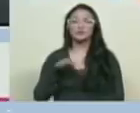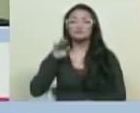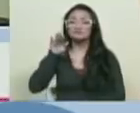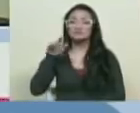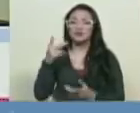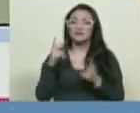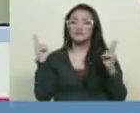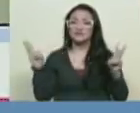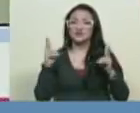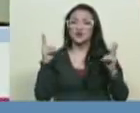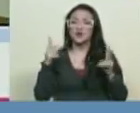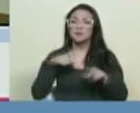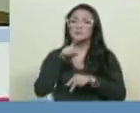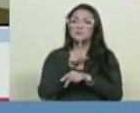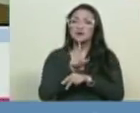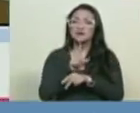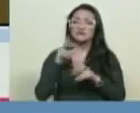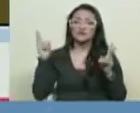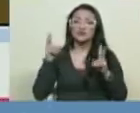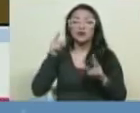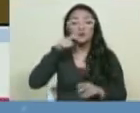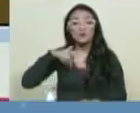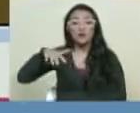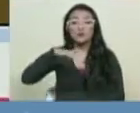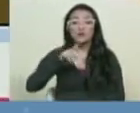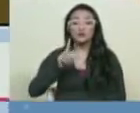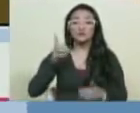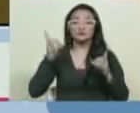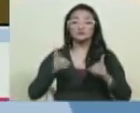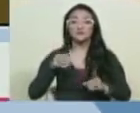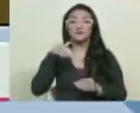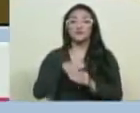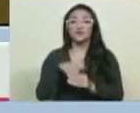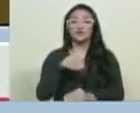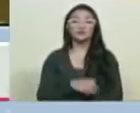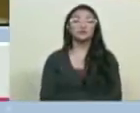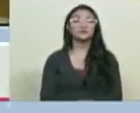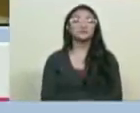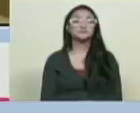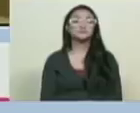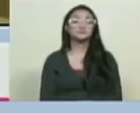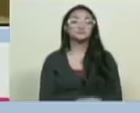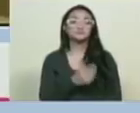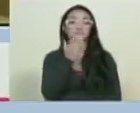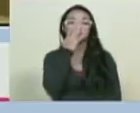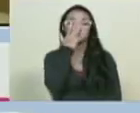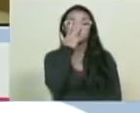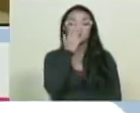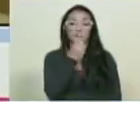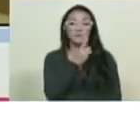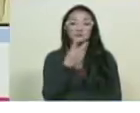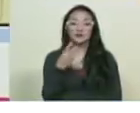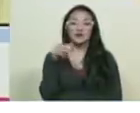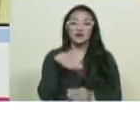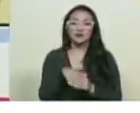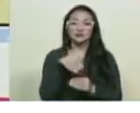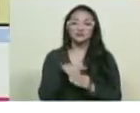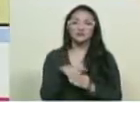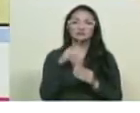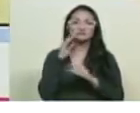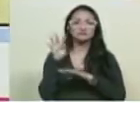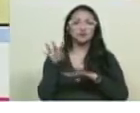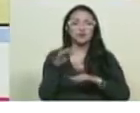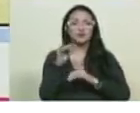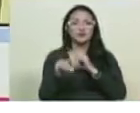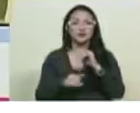victorias y la primera victoria es que el pueblo salga a votar hoy como lo está haciendo. 23 elecciones durante este tiempo y además de esas sanciones internacionales, sin embargo